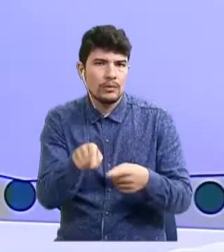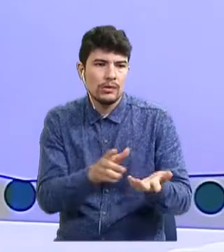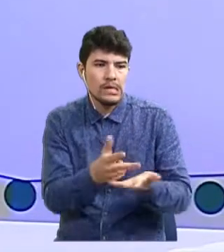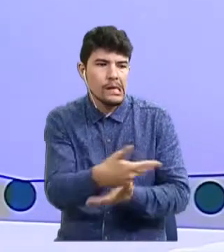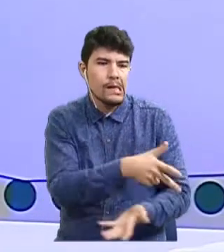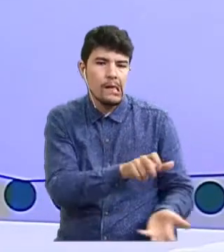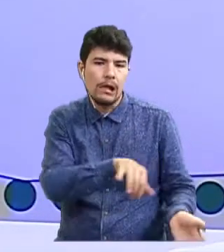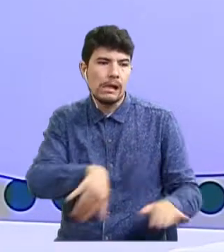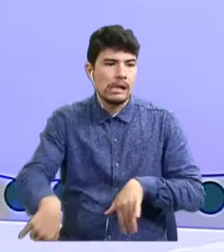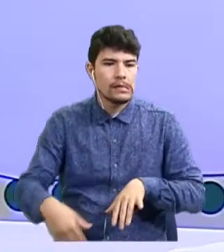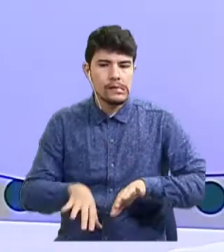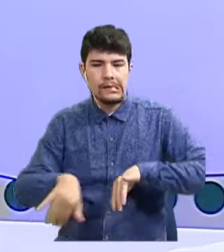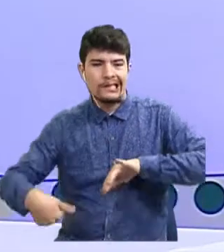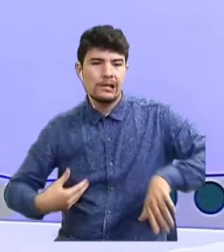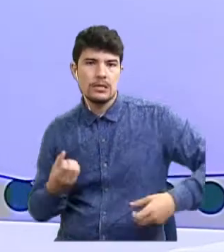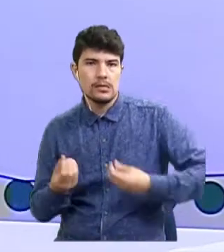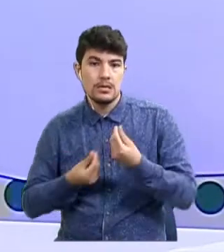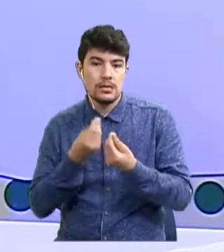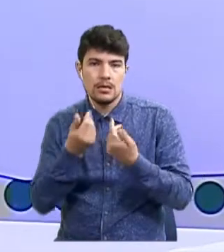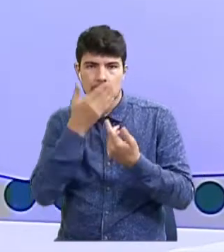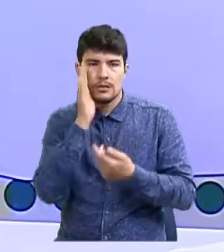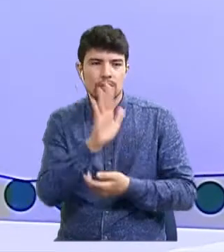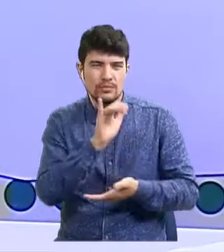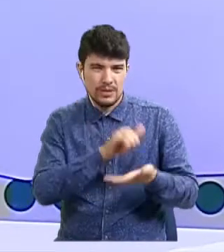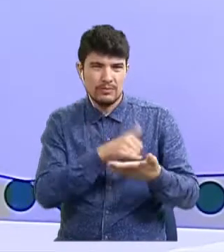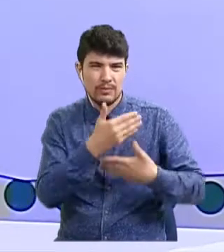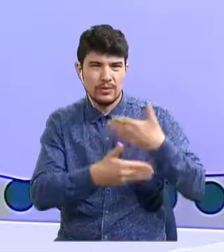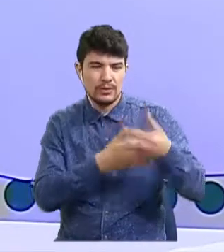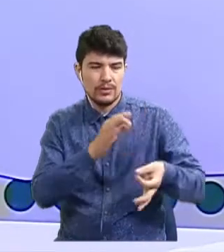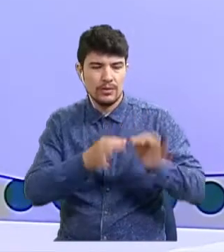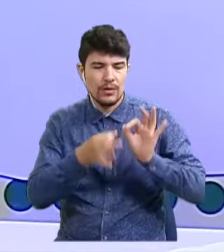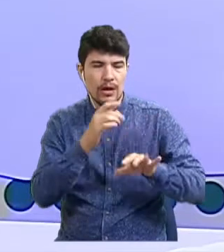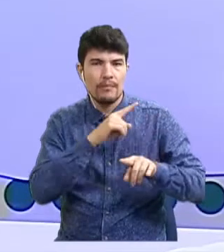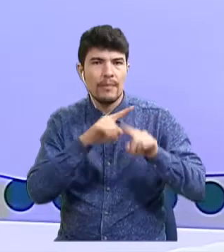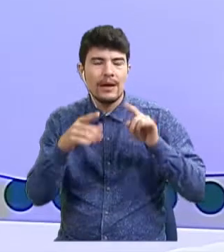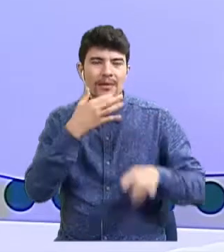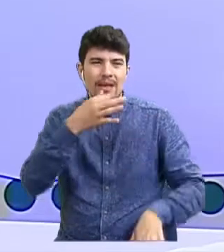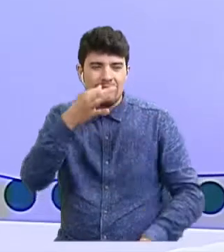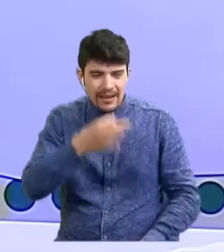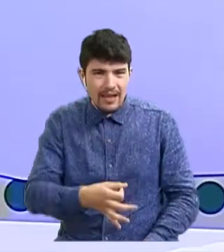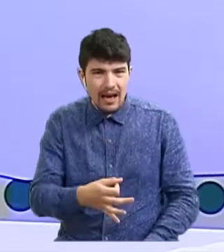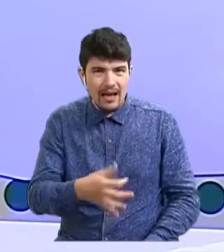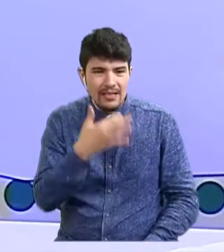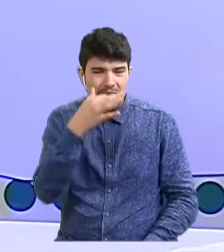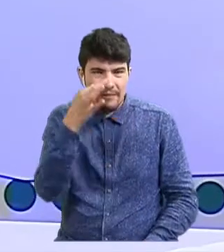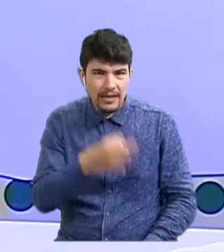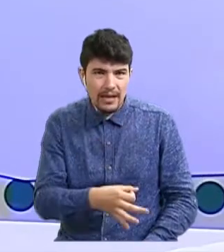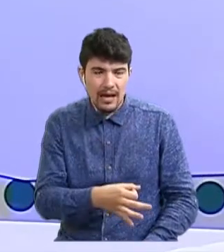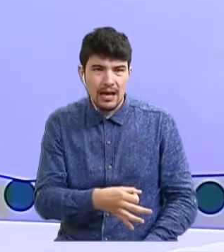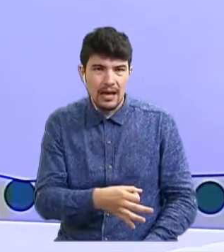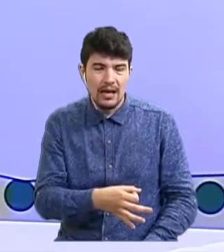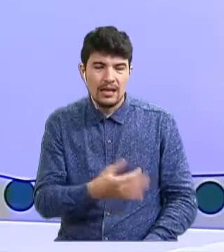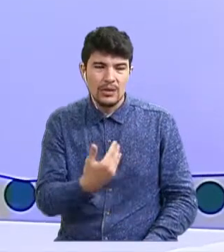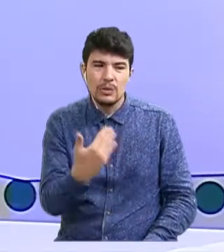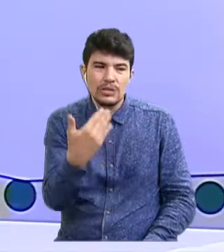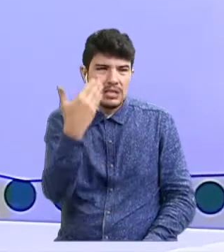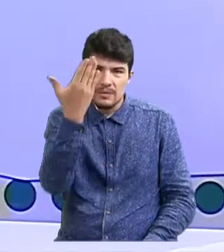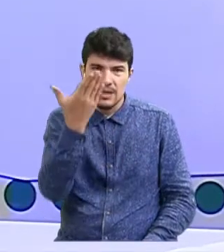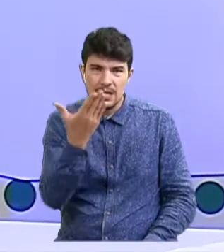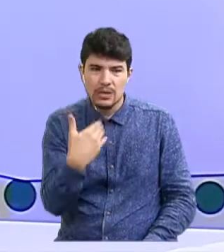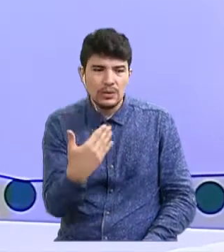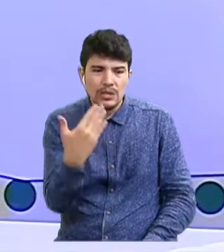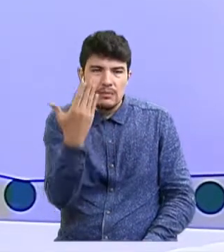mismos casos y situaciones que se dan por la justicia. Lo que verdaderamente es inoperante, y precisamente es